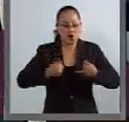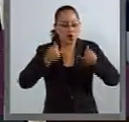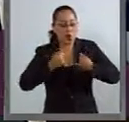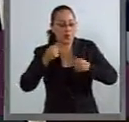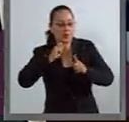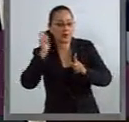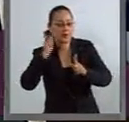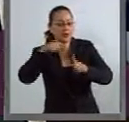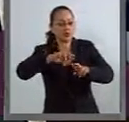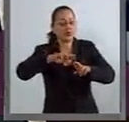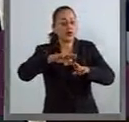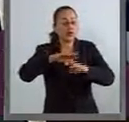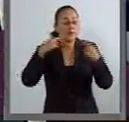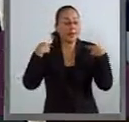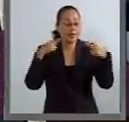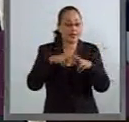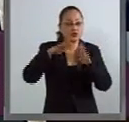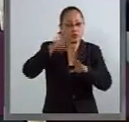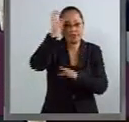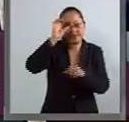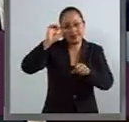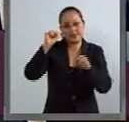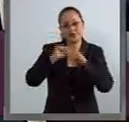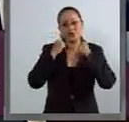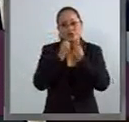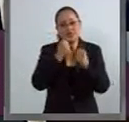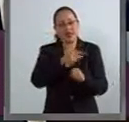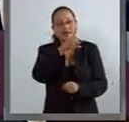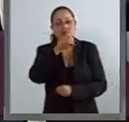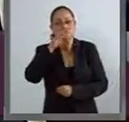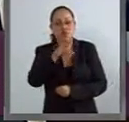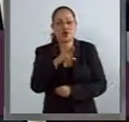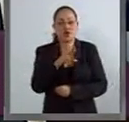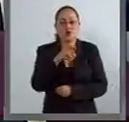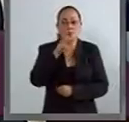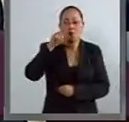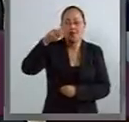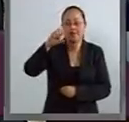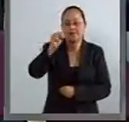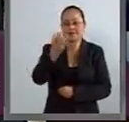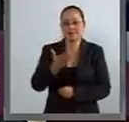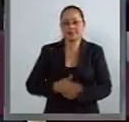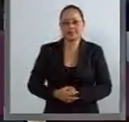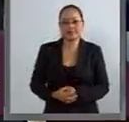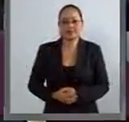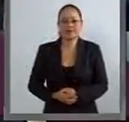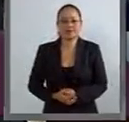área de la docencia en ciencias sociales, el doctor Kenbert Puentes.